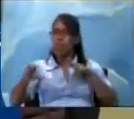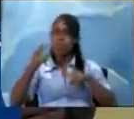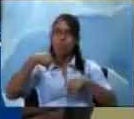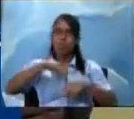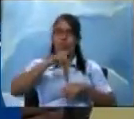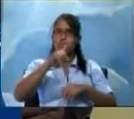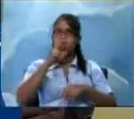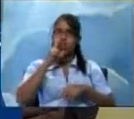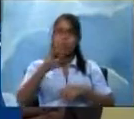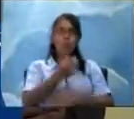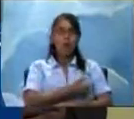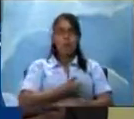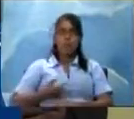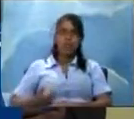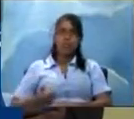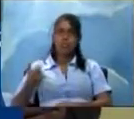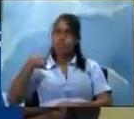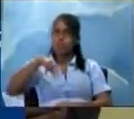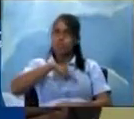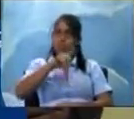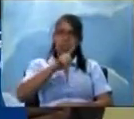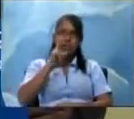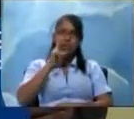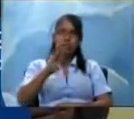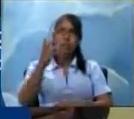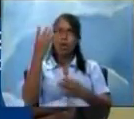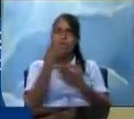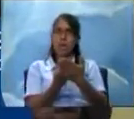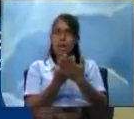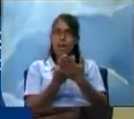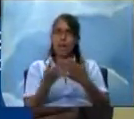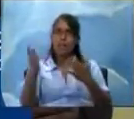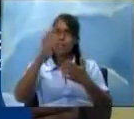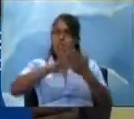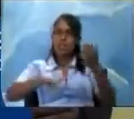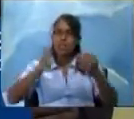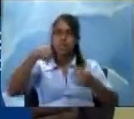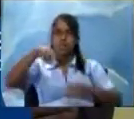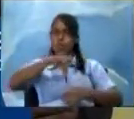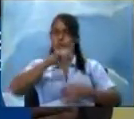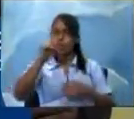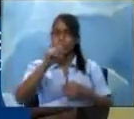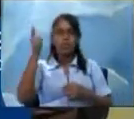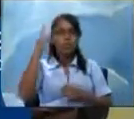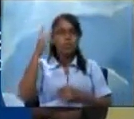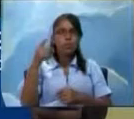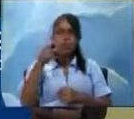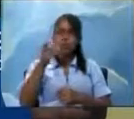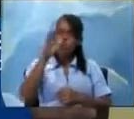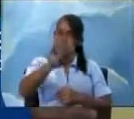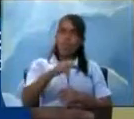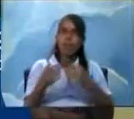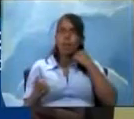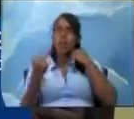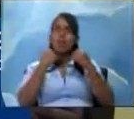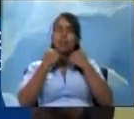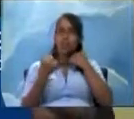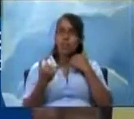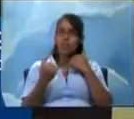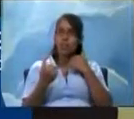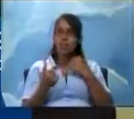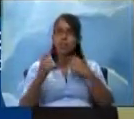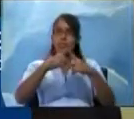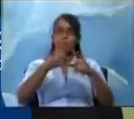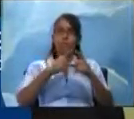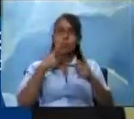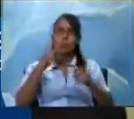no te vimos hambriento, nosotros no te vimos en la cárcel, nosotros no supimos que tú estabas enfermo.